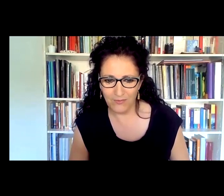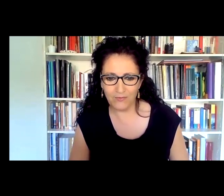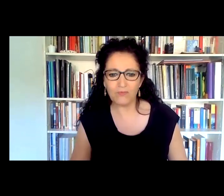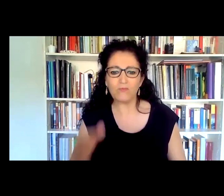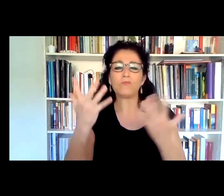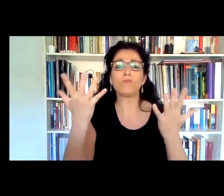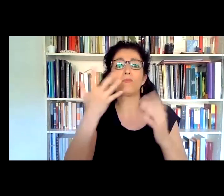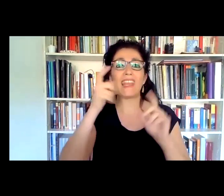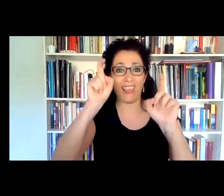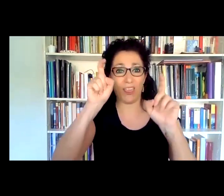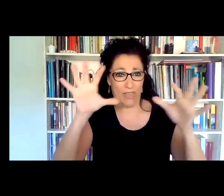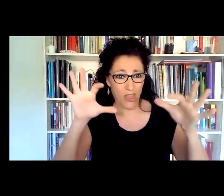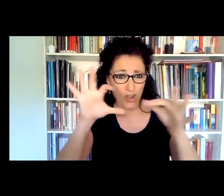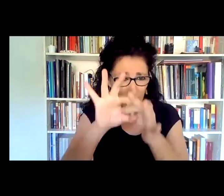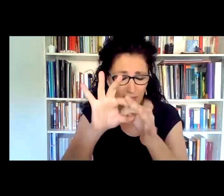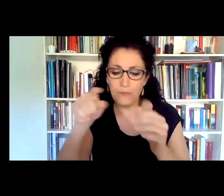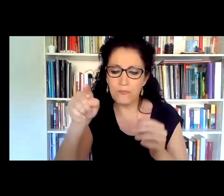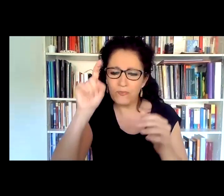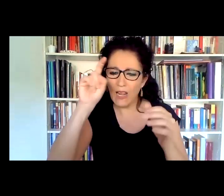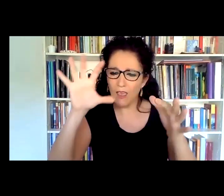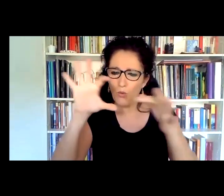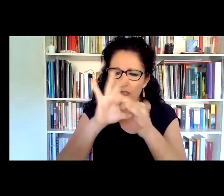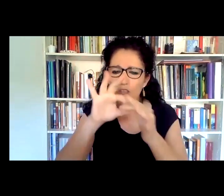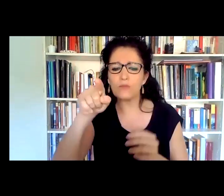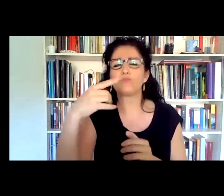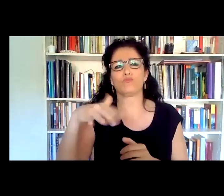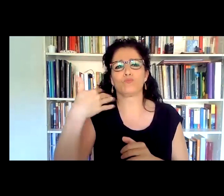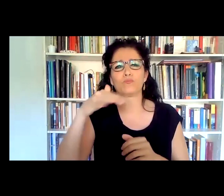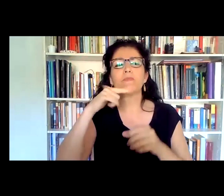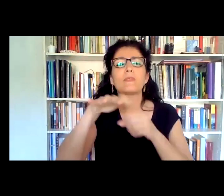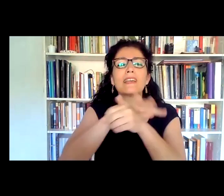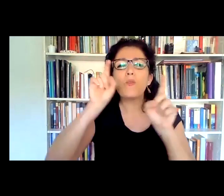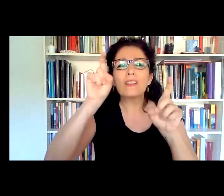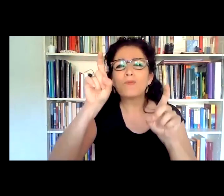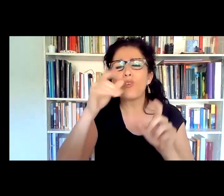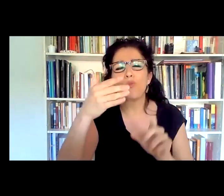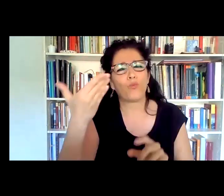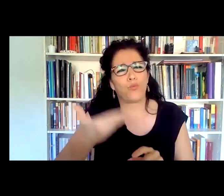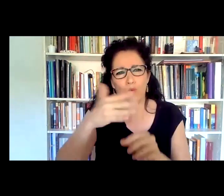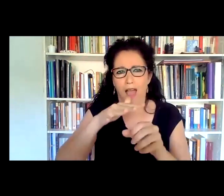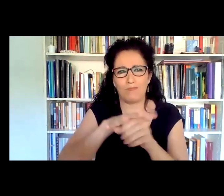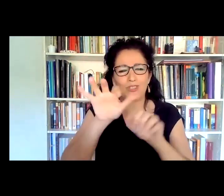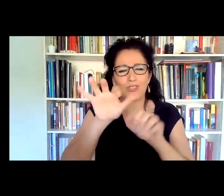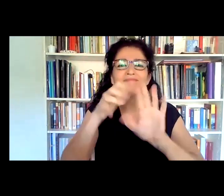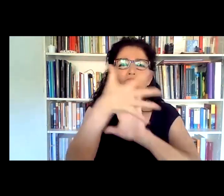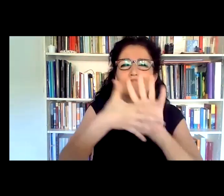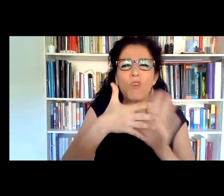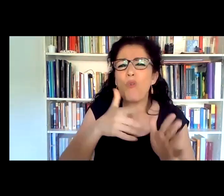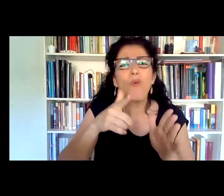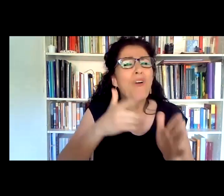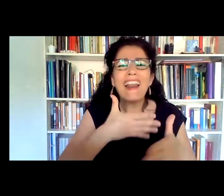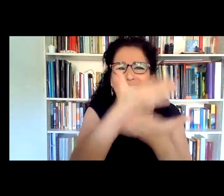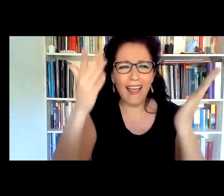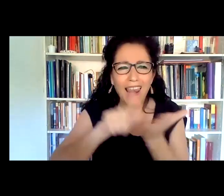queda patente esa vulnerabilidad. En el ámbito de la educación, el ámbito educativo